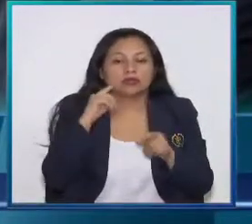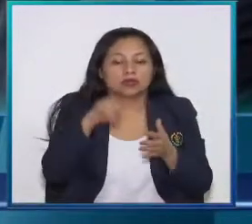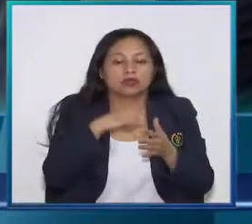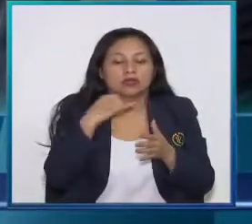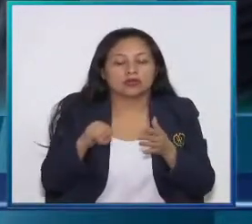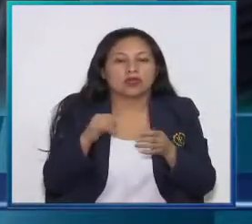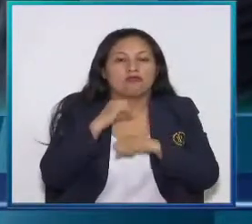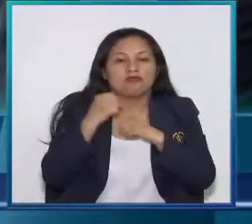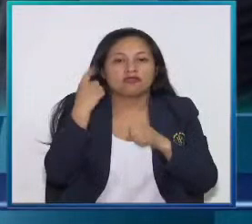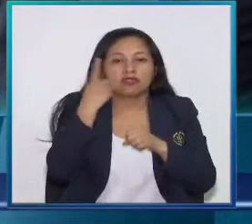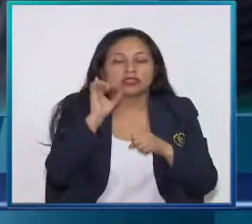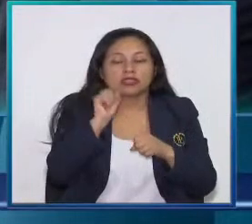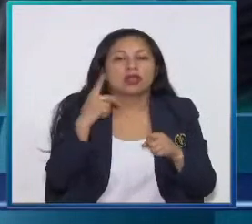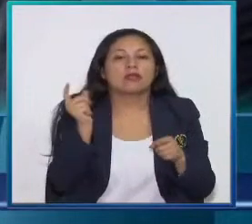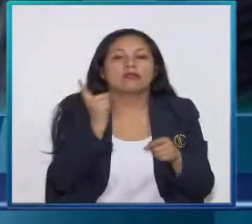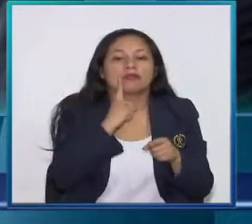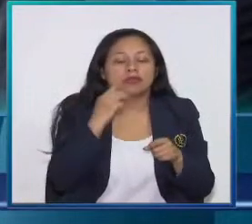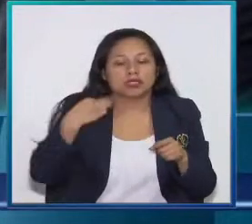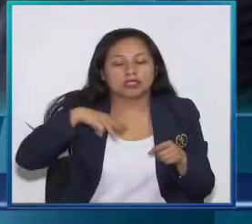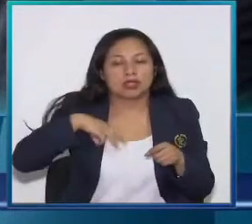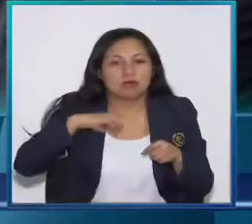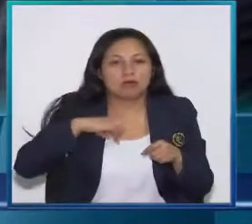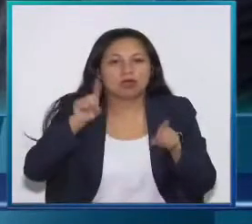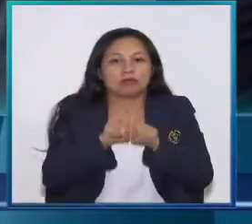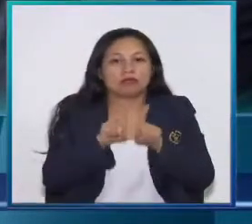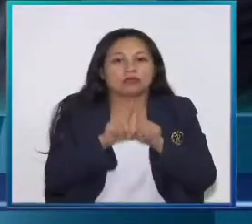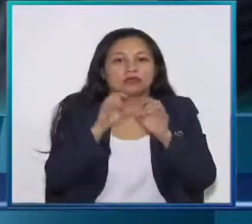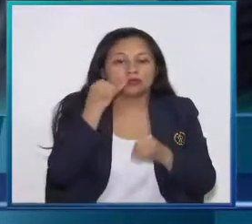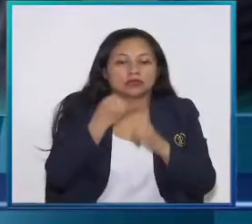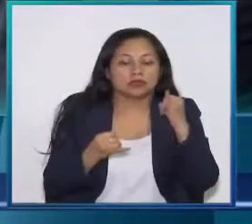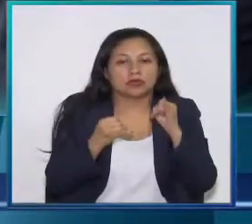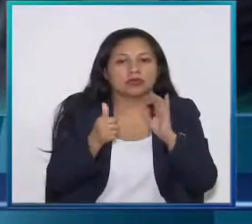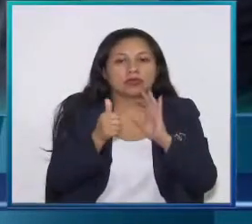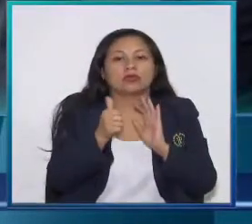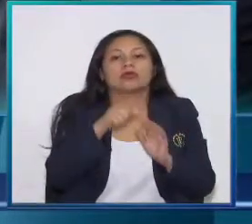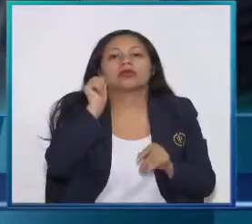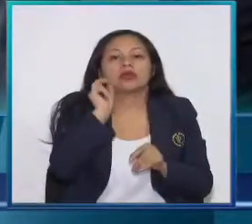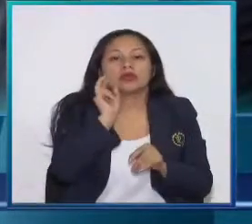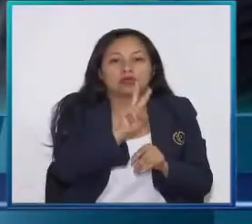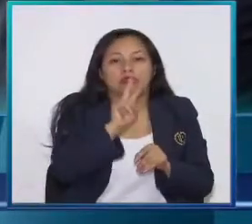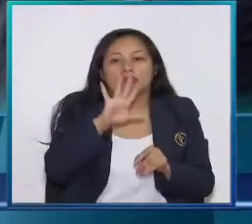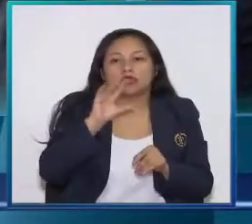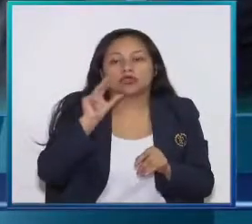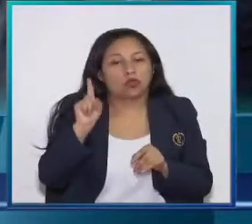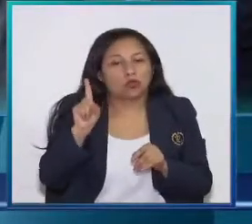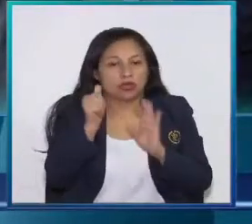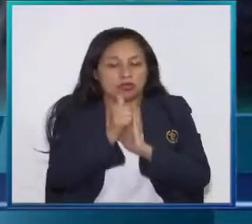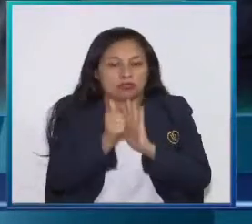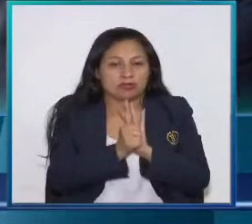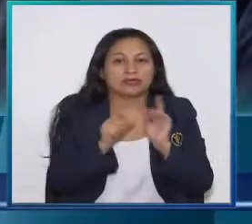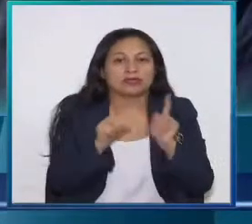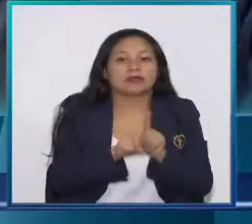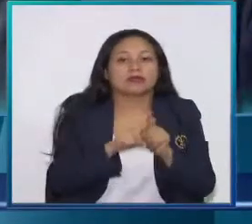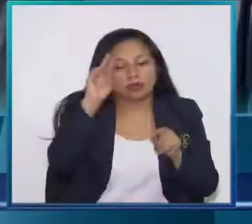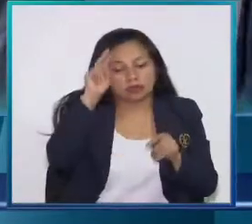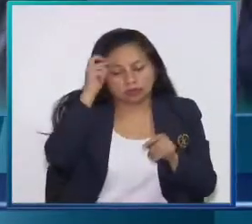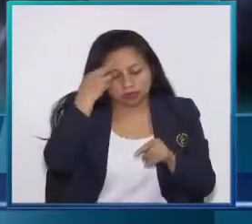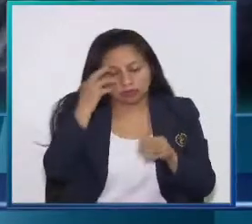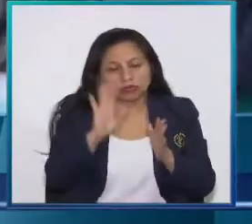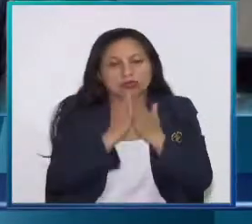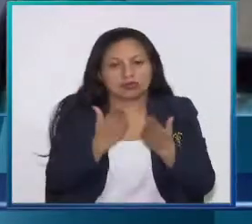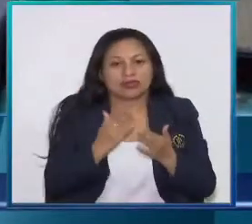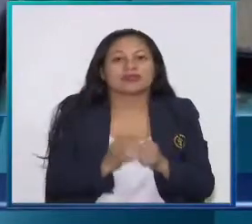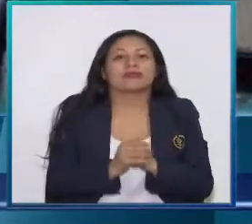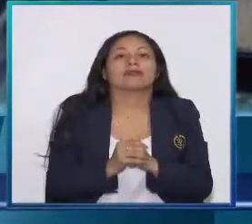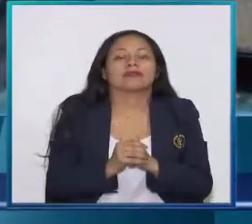elección del Fiscal General y Jefe del Ministerio Público, conforme a lo determina el artículo 251 de la Constitución Política de la República de